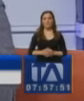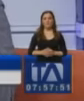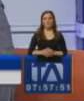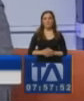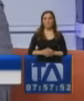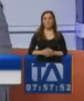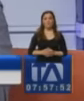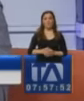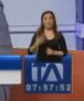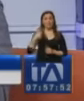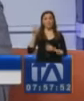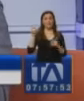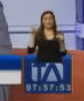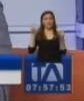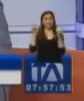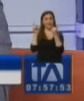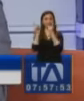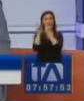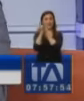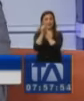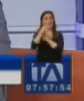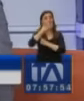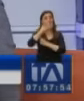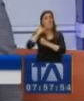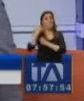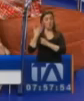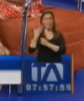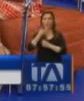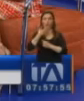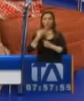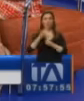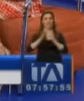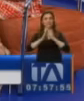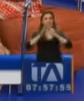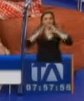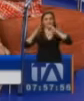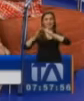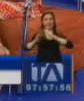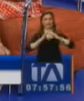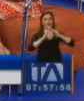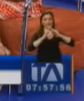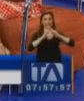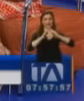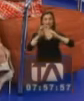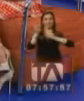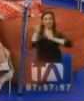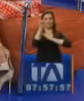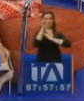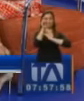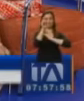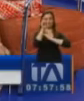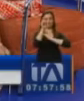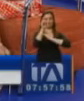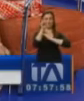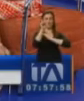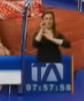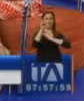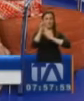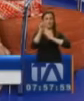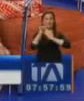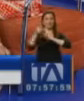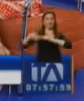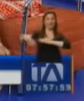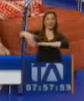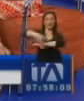pueden estudiar un poquito mejor el derecho de vía para que lo que pasa por encima de las propiedades sea lo mínimo, es decir, minimizar